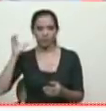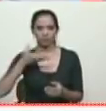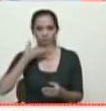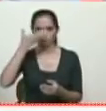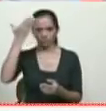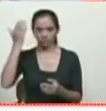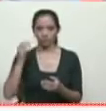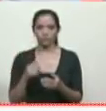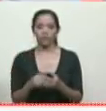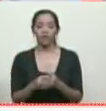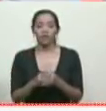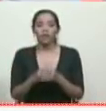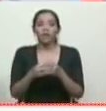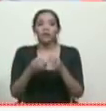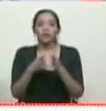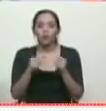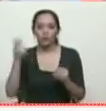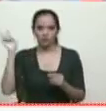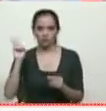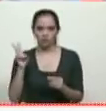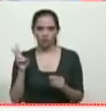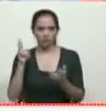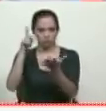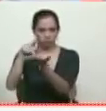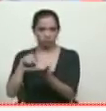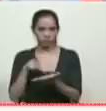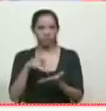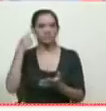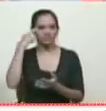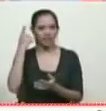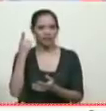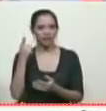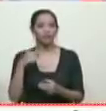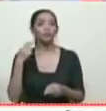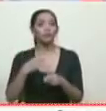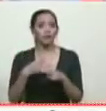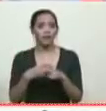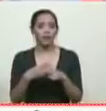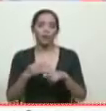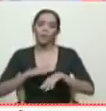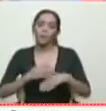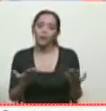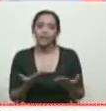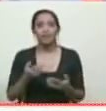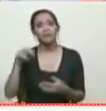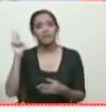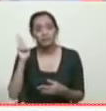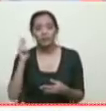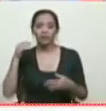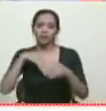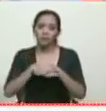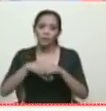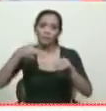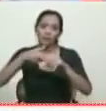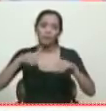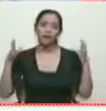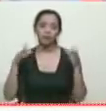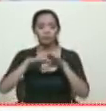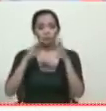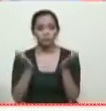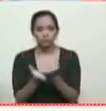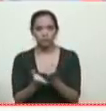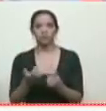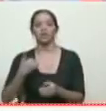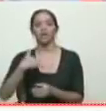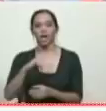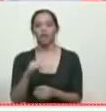donde quiera que estén, saben que eso es una amenaza, porque Venezuela es la reserva petrolera más grande del mundo. Y hay